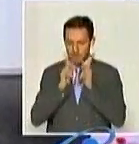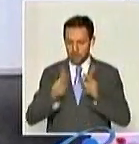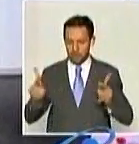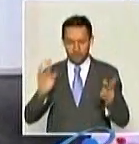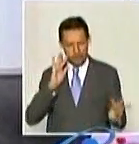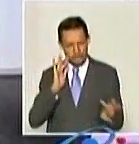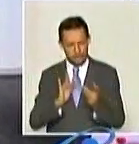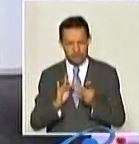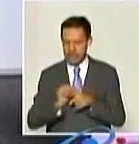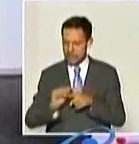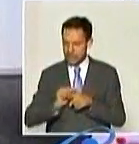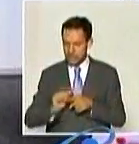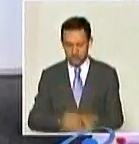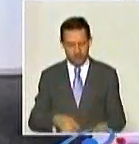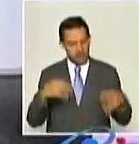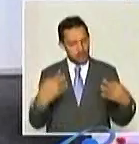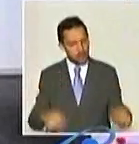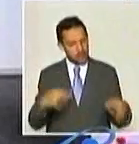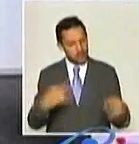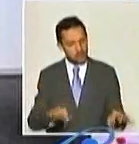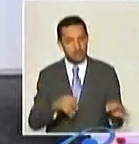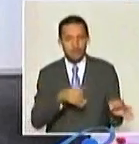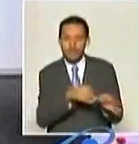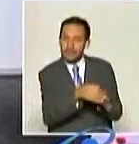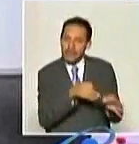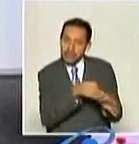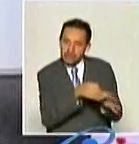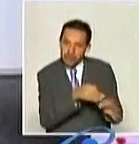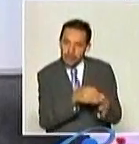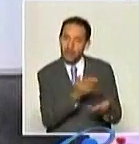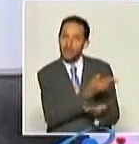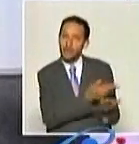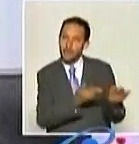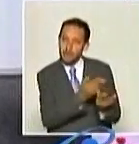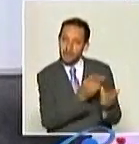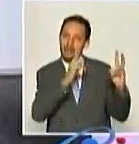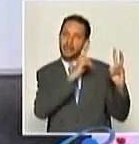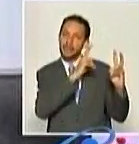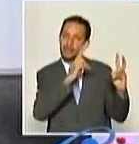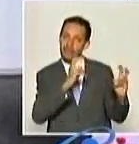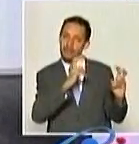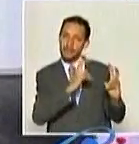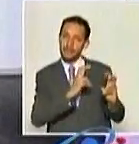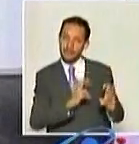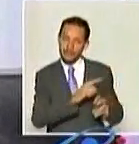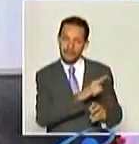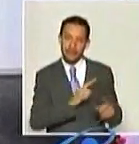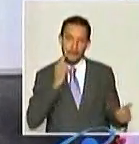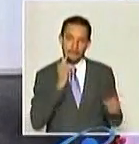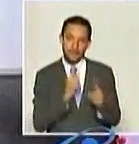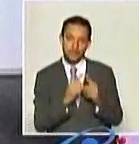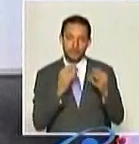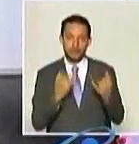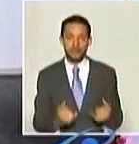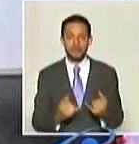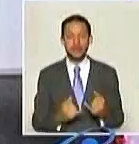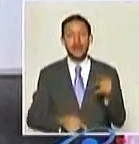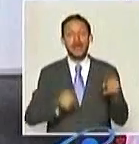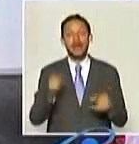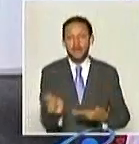muy sencilla, vamos a compartir con todos ustedes este tema. Es bueno que lo tengan para quienes